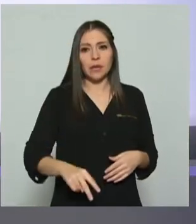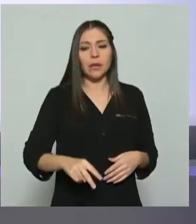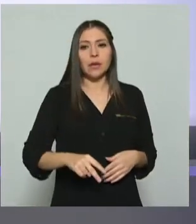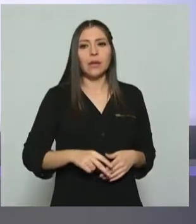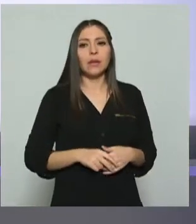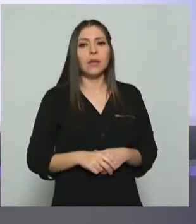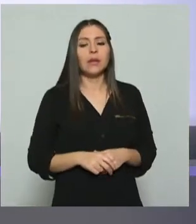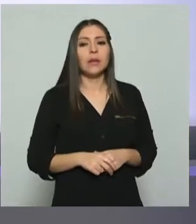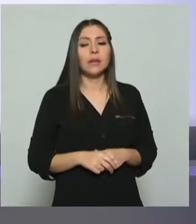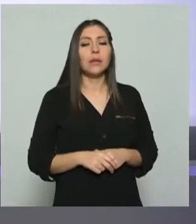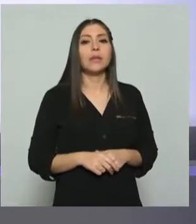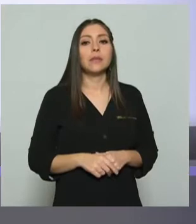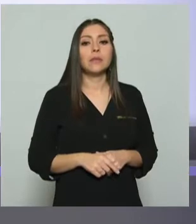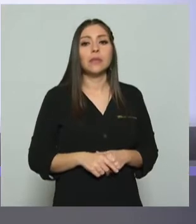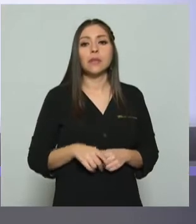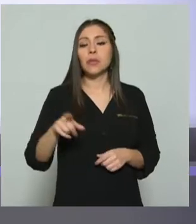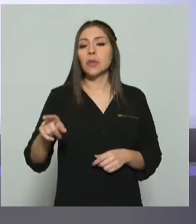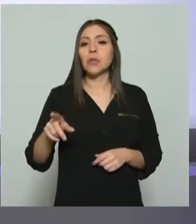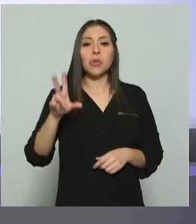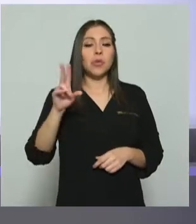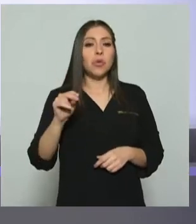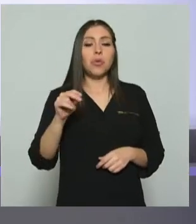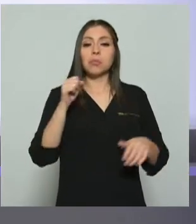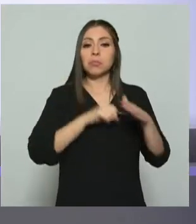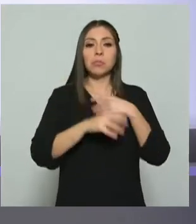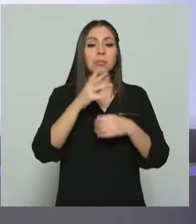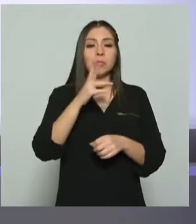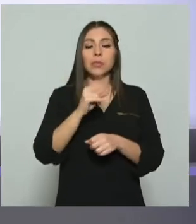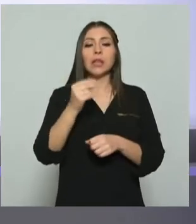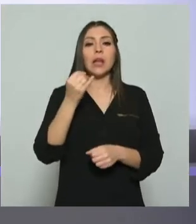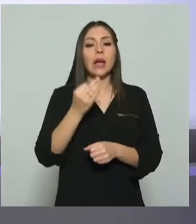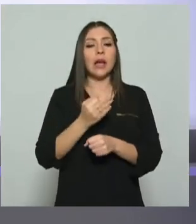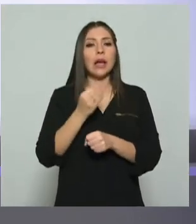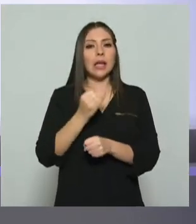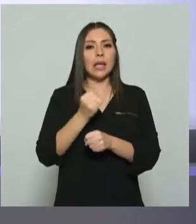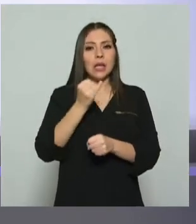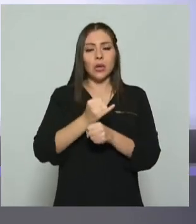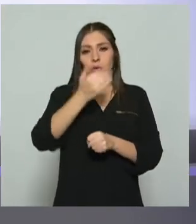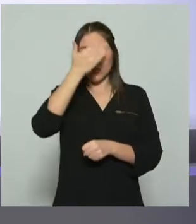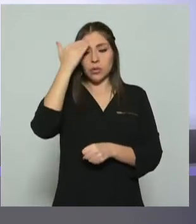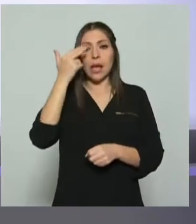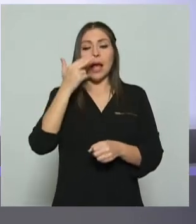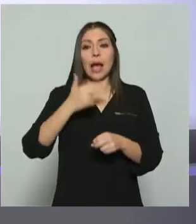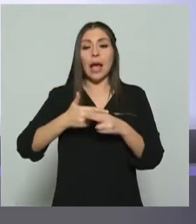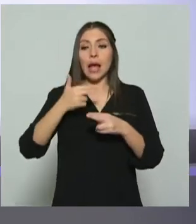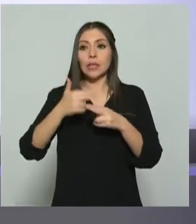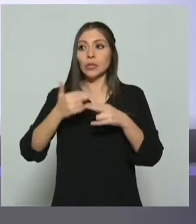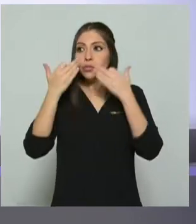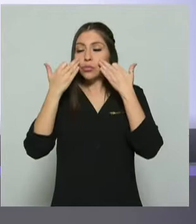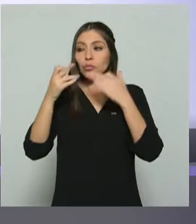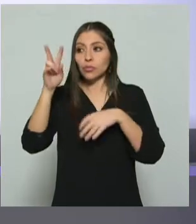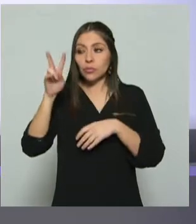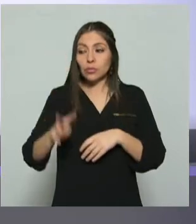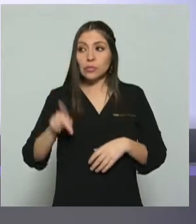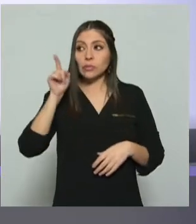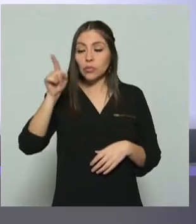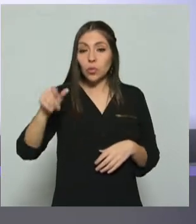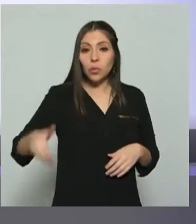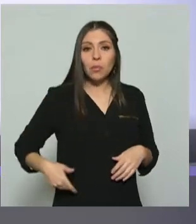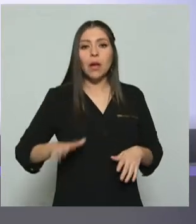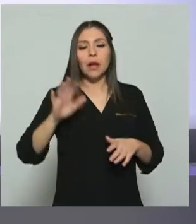eres inocente hasta que se demuestre lo contrario. La presunción de inocencia es algo que se debe de respetar en el debido proceso. De lo